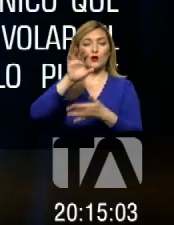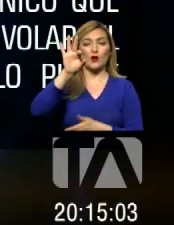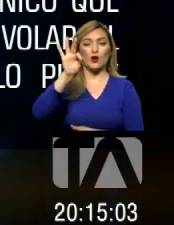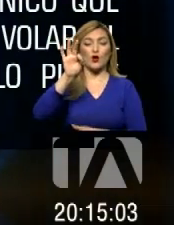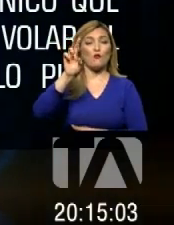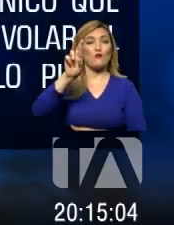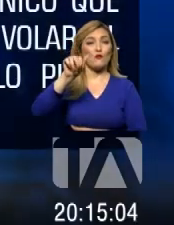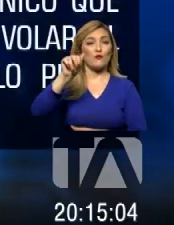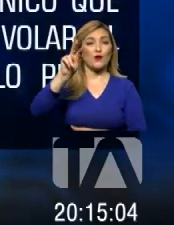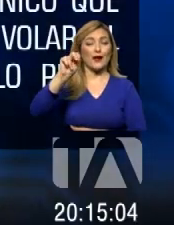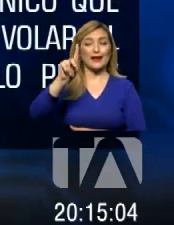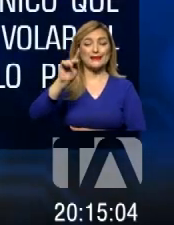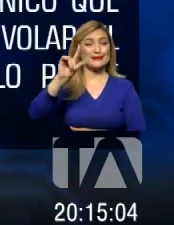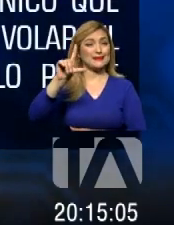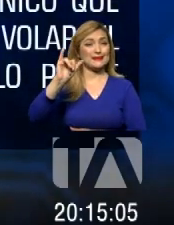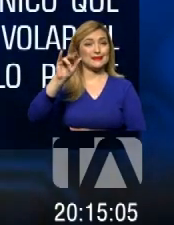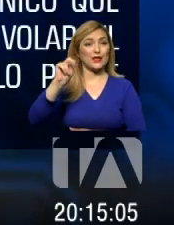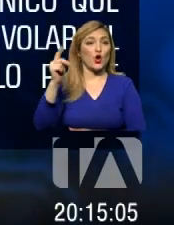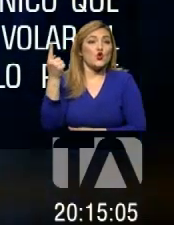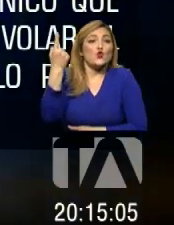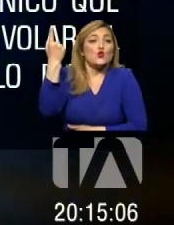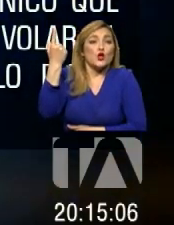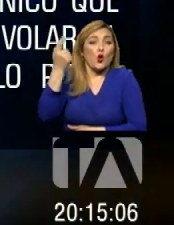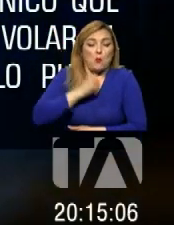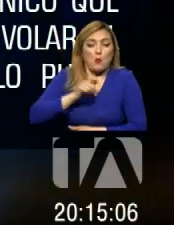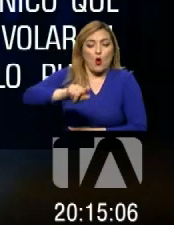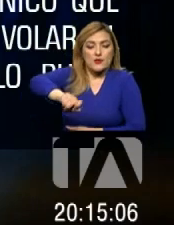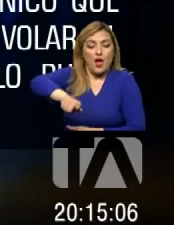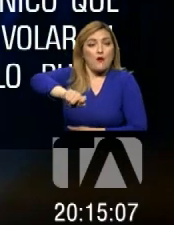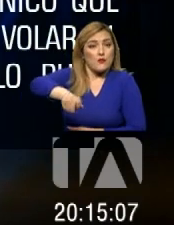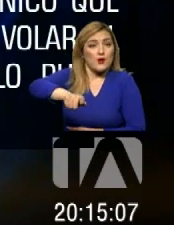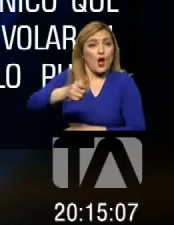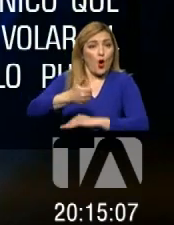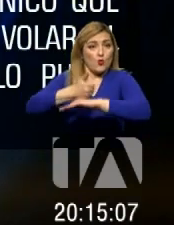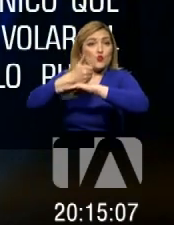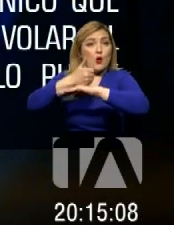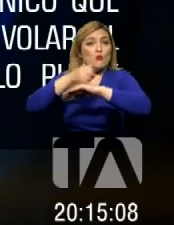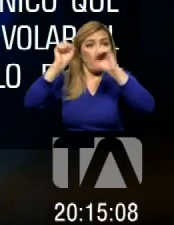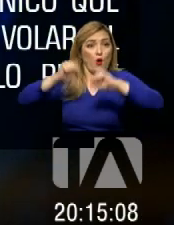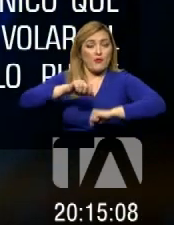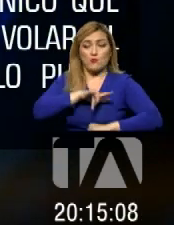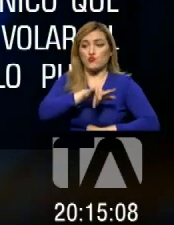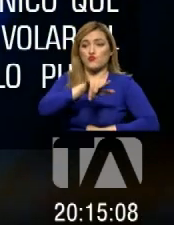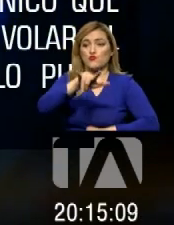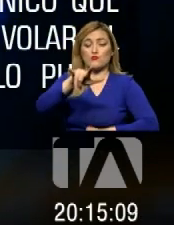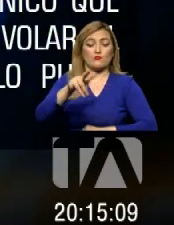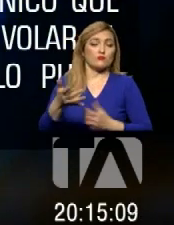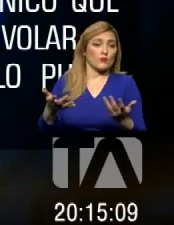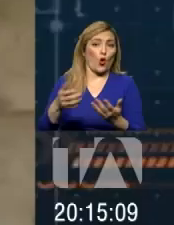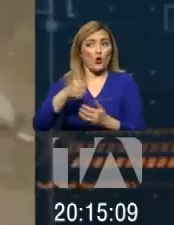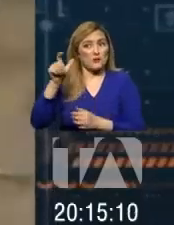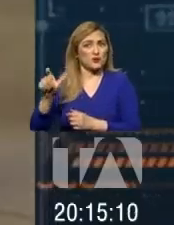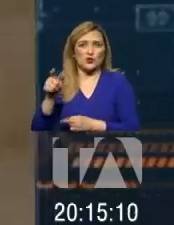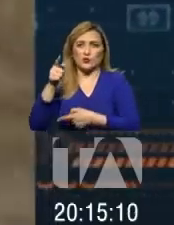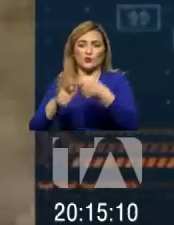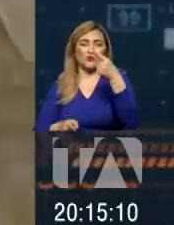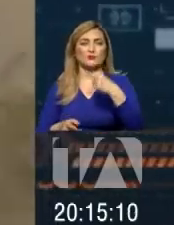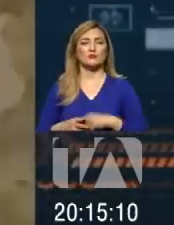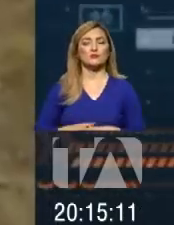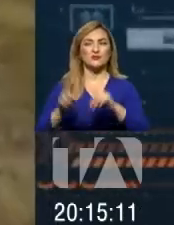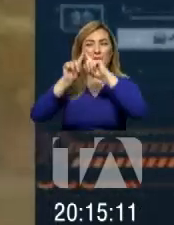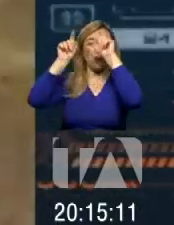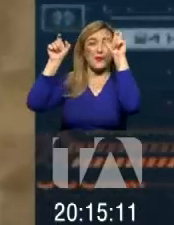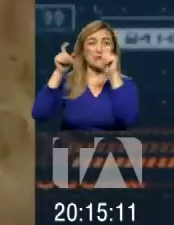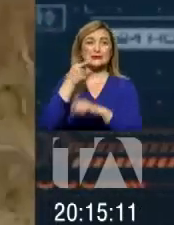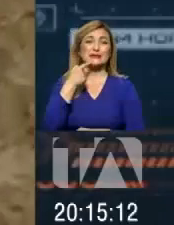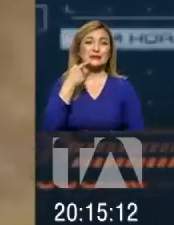Lara, porque él es el único que tiene las llaves del avión y es el único que está autorizado a volar ese avión. Nadie más lo puede volar. El empresario